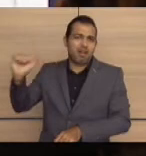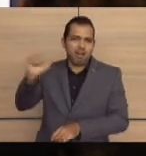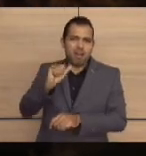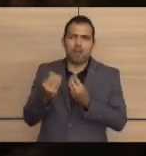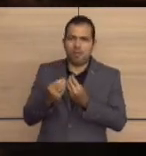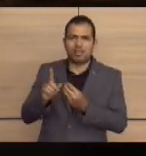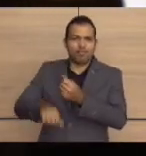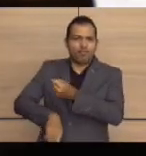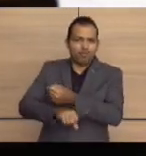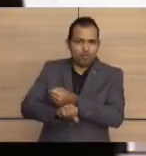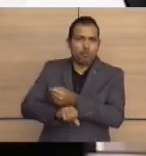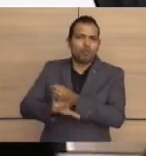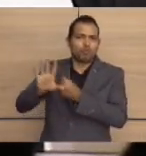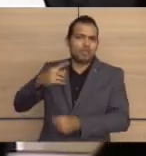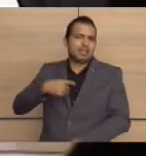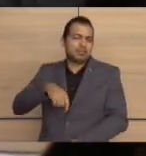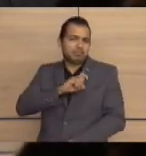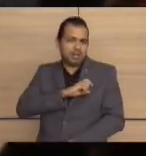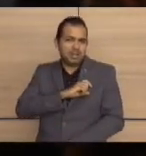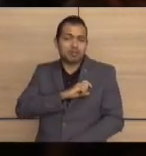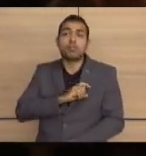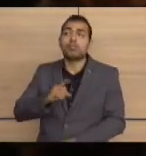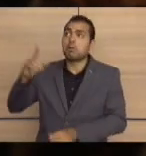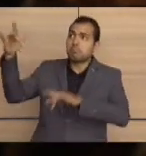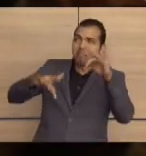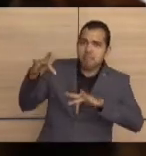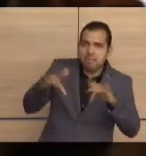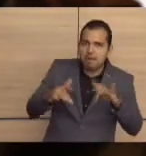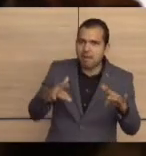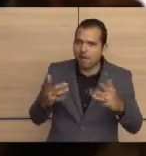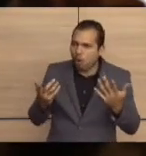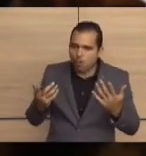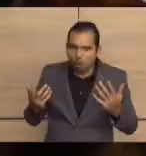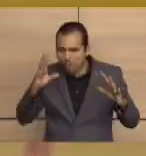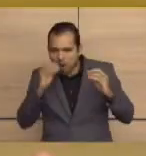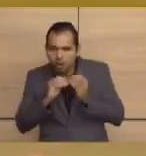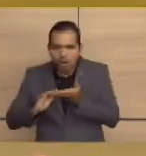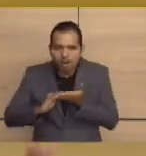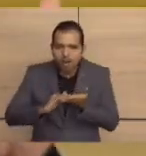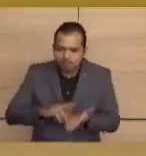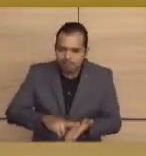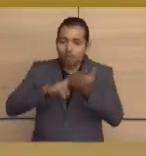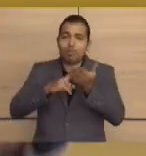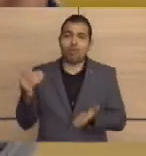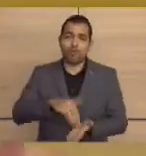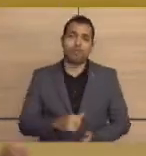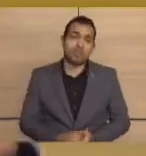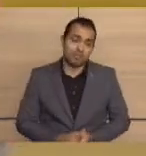a través de las redes sociales. Así que yo creo que es una realidad que no podemos continuar ignorando, continuar